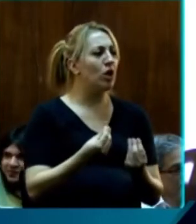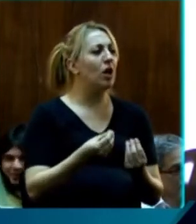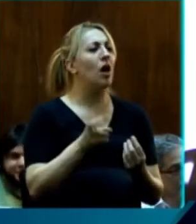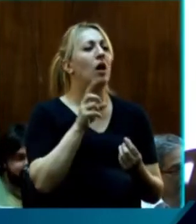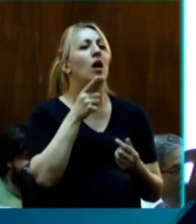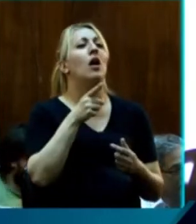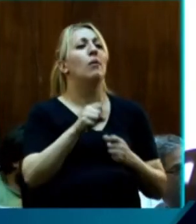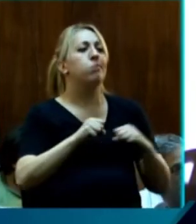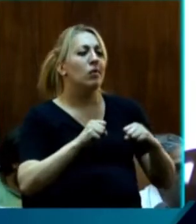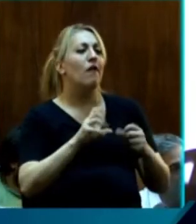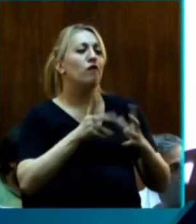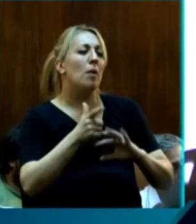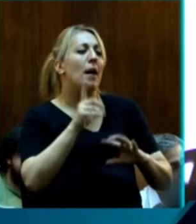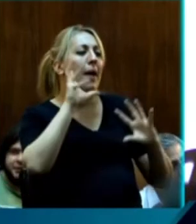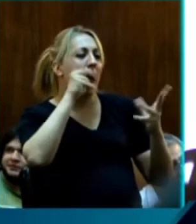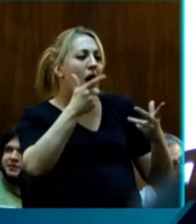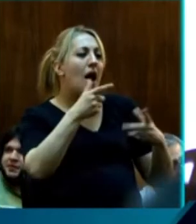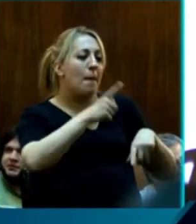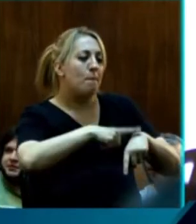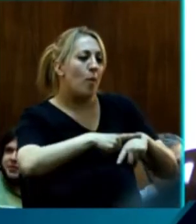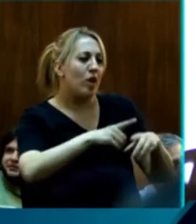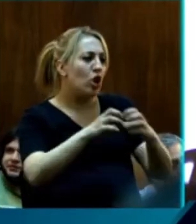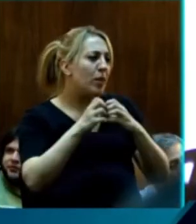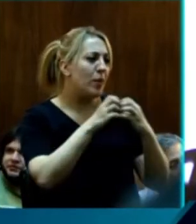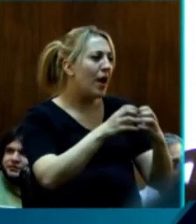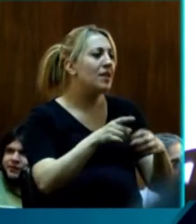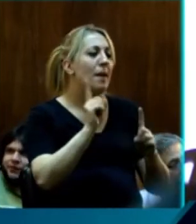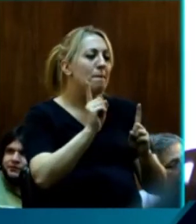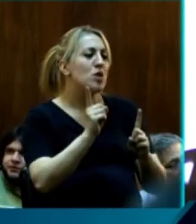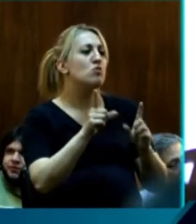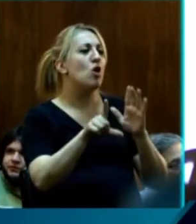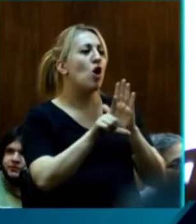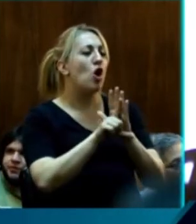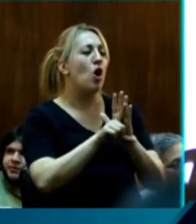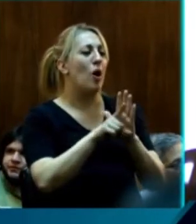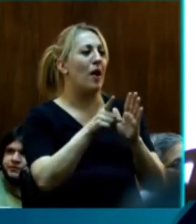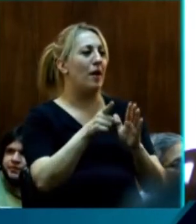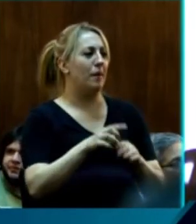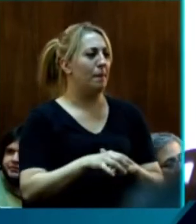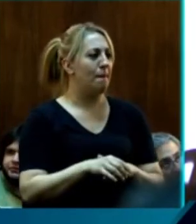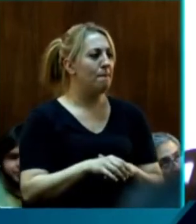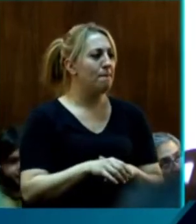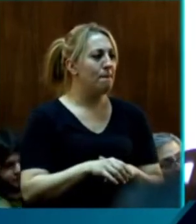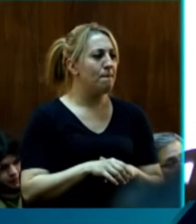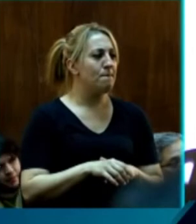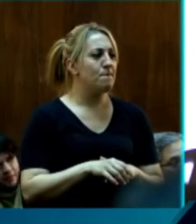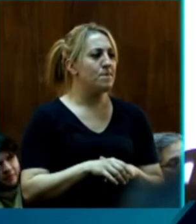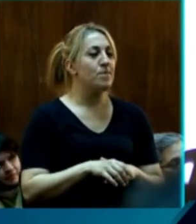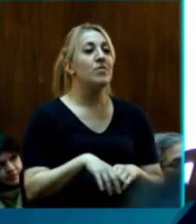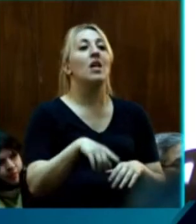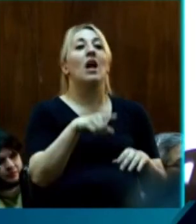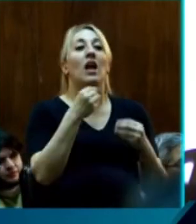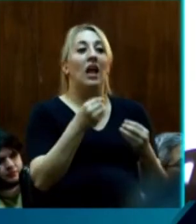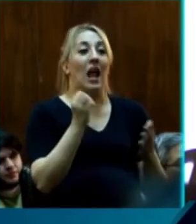hace en el momento del debate de reforzamiento represivo del código contravencional, que pasa a considerarse